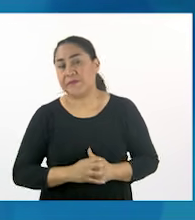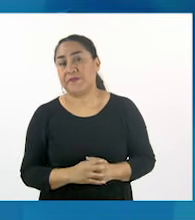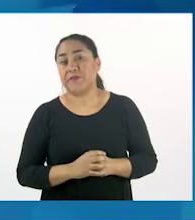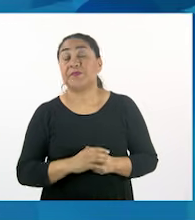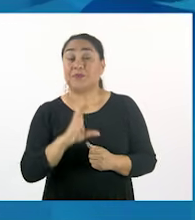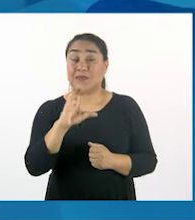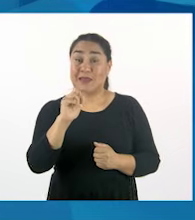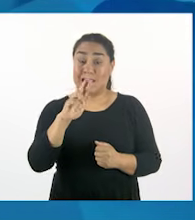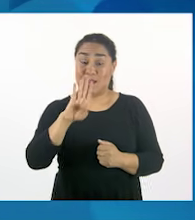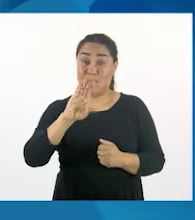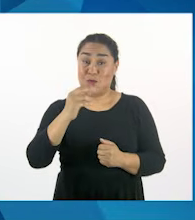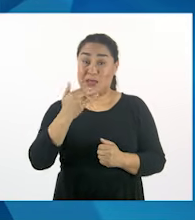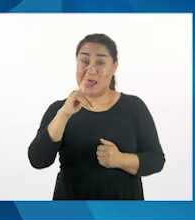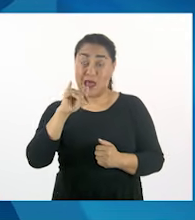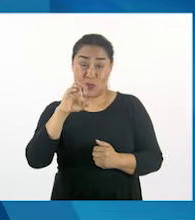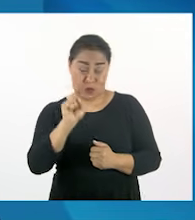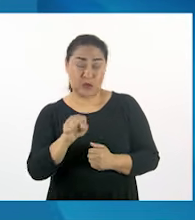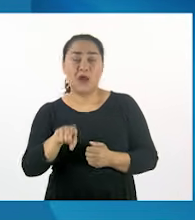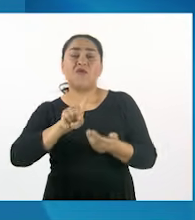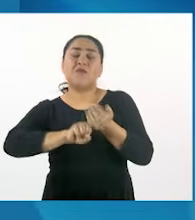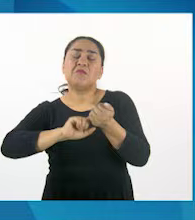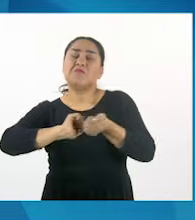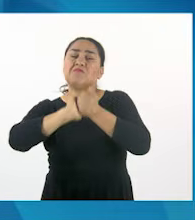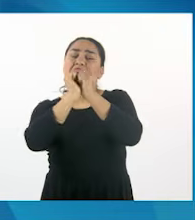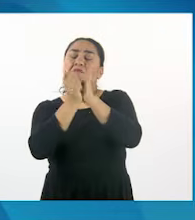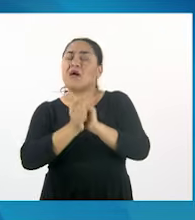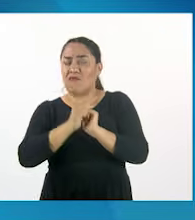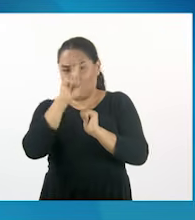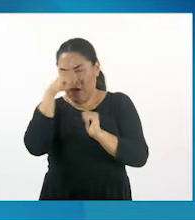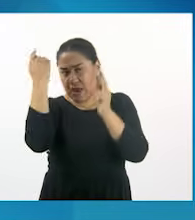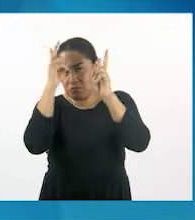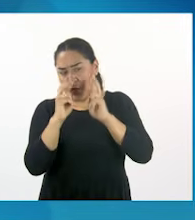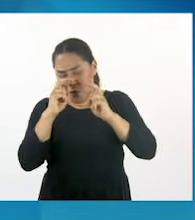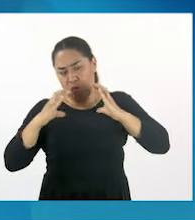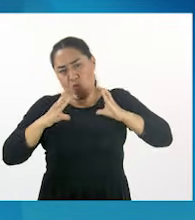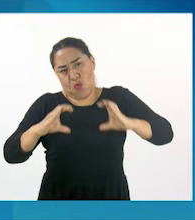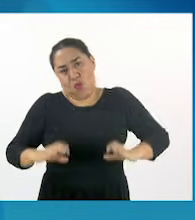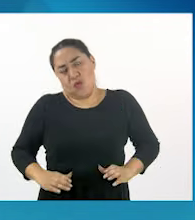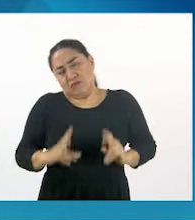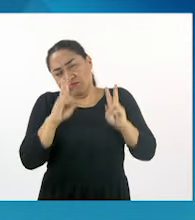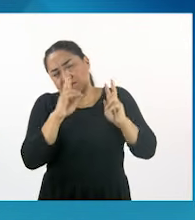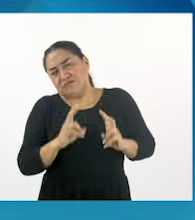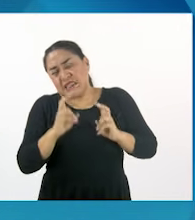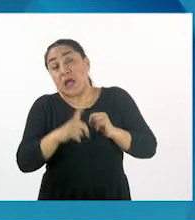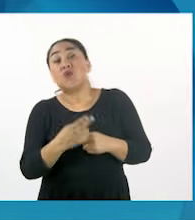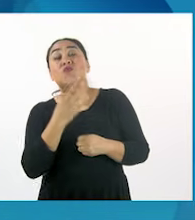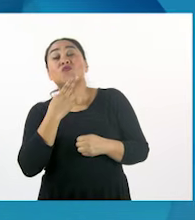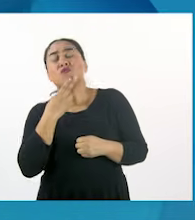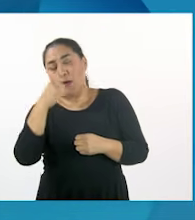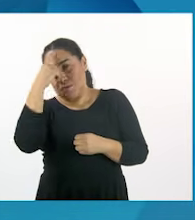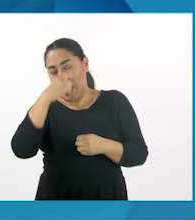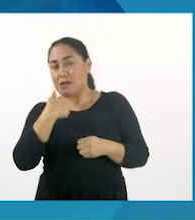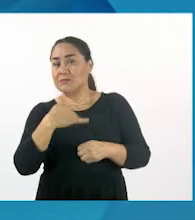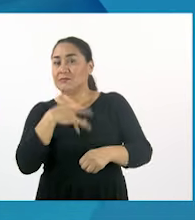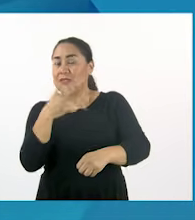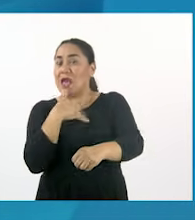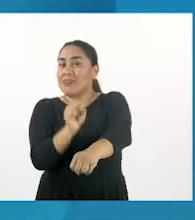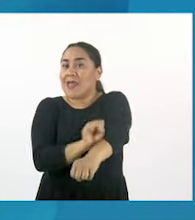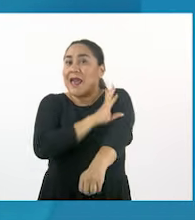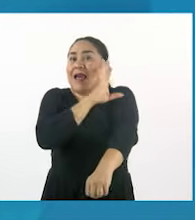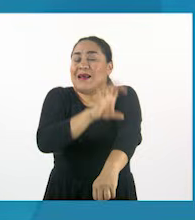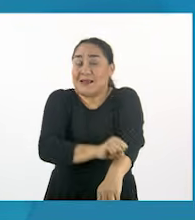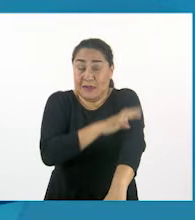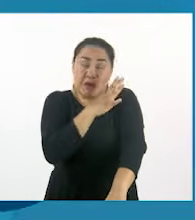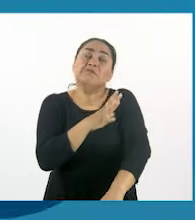carbohidratos se absorben fácilmente por el cuerpo y se utiliza como fuente de energía. Se